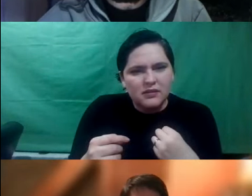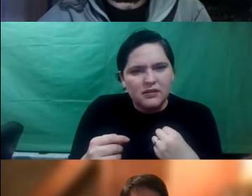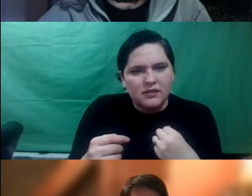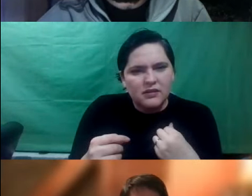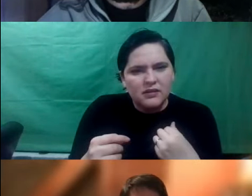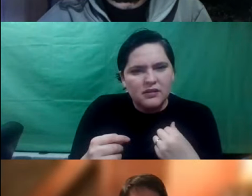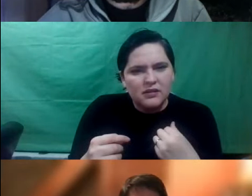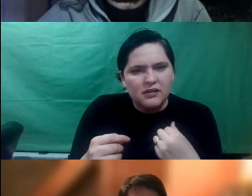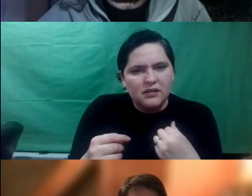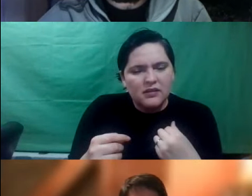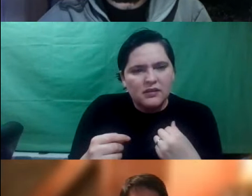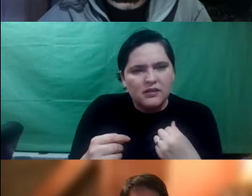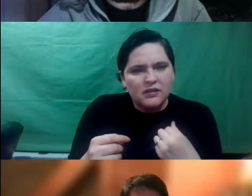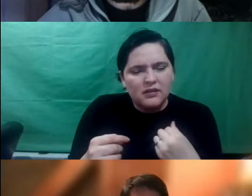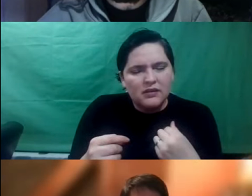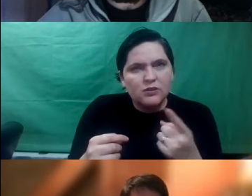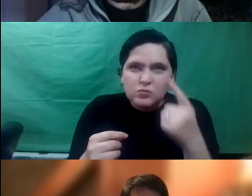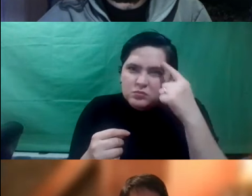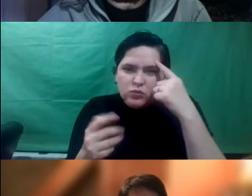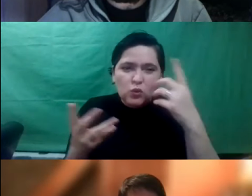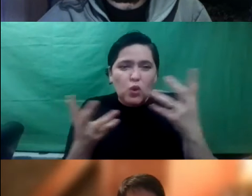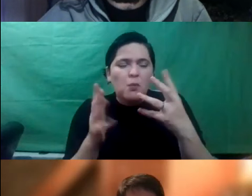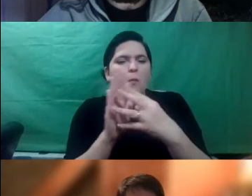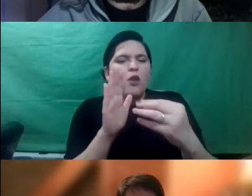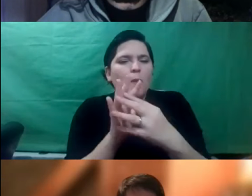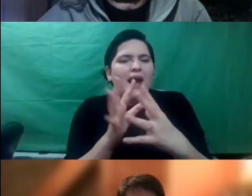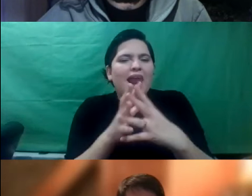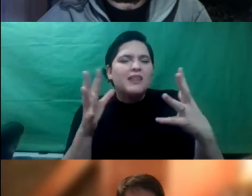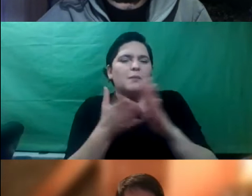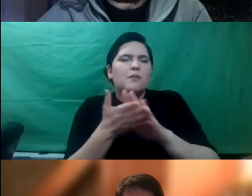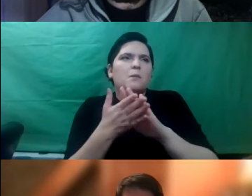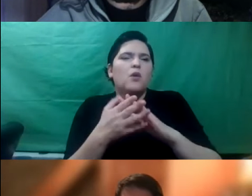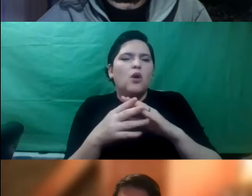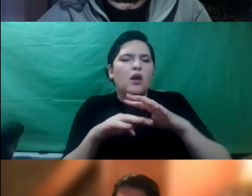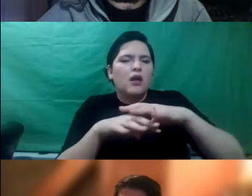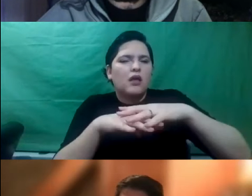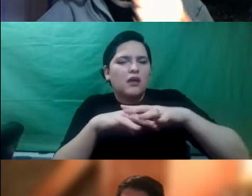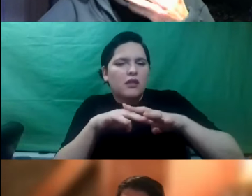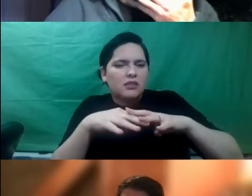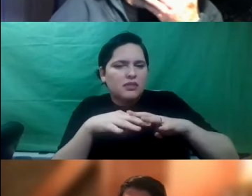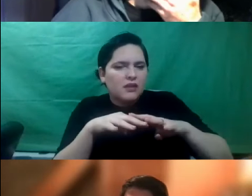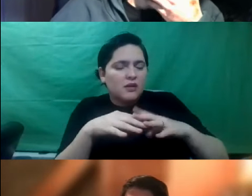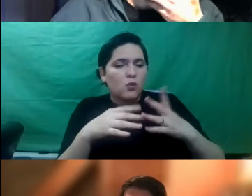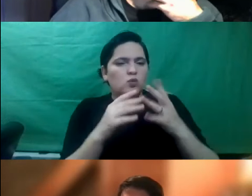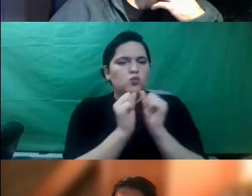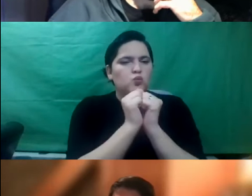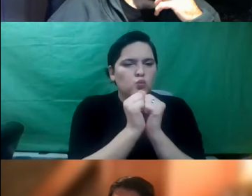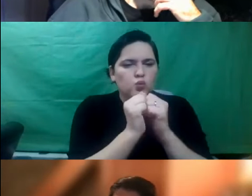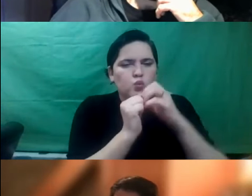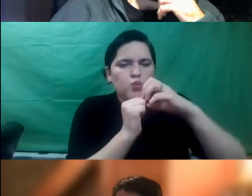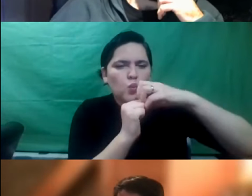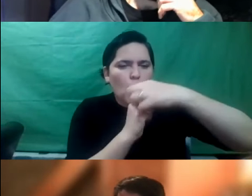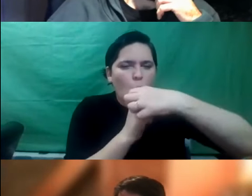pensado en cómo llevar esto a generar modelos más grandes, por ejemplo, del tejido y qué sucede en las interacciones como de tumores o patológicas que